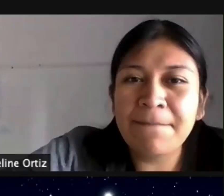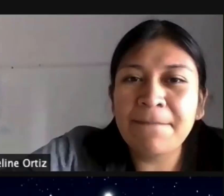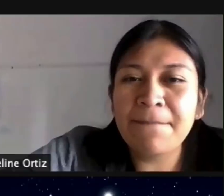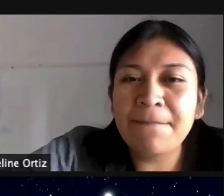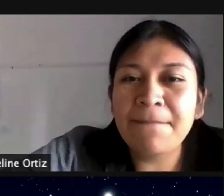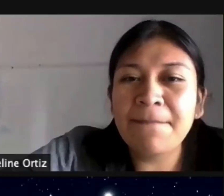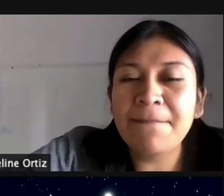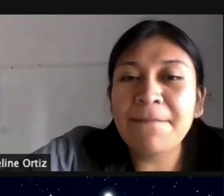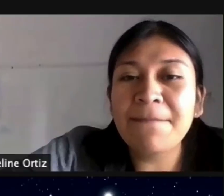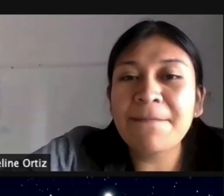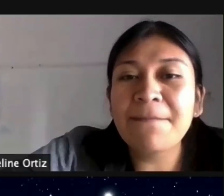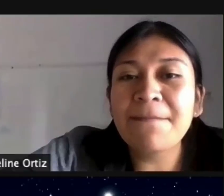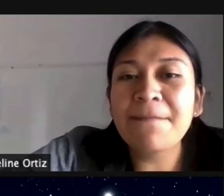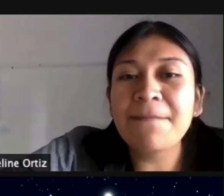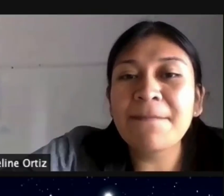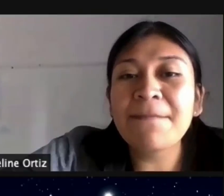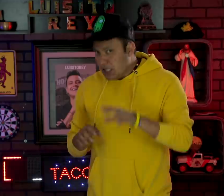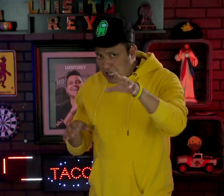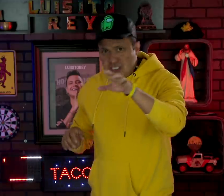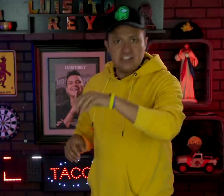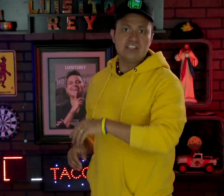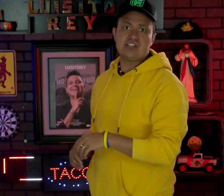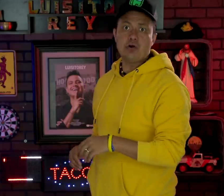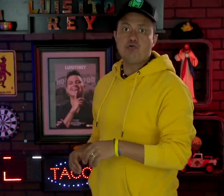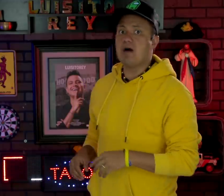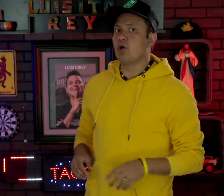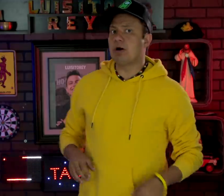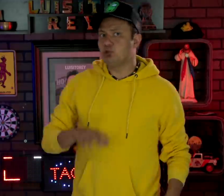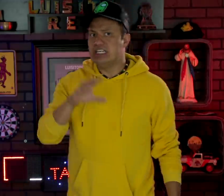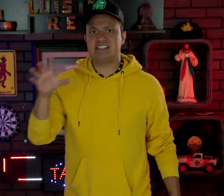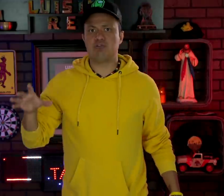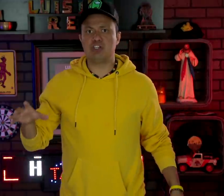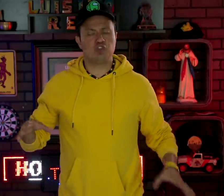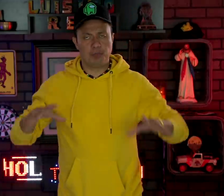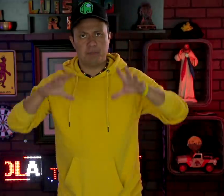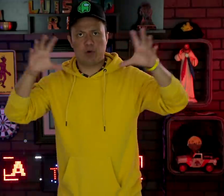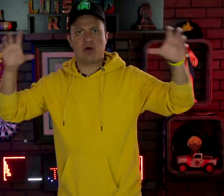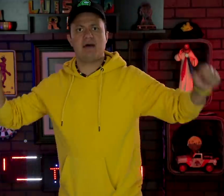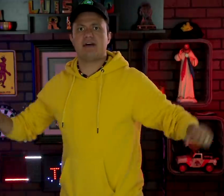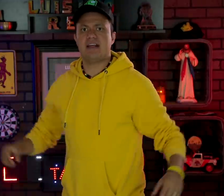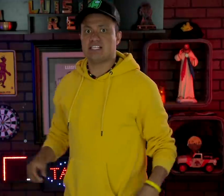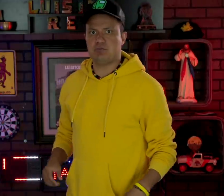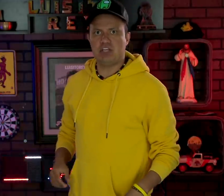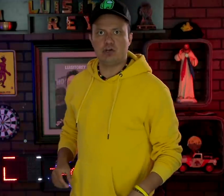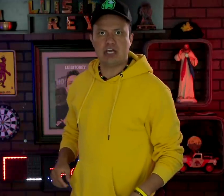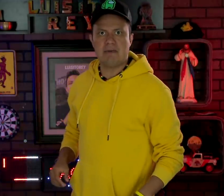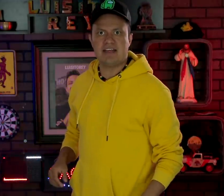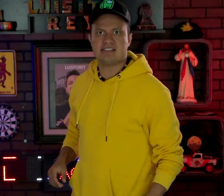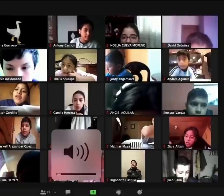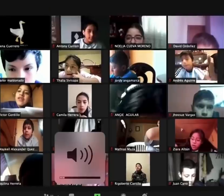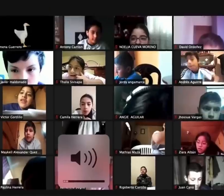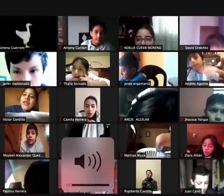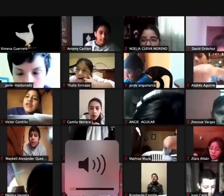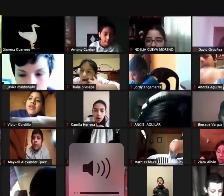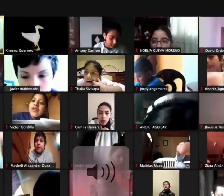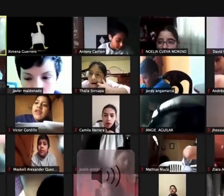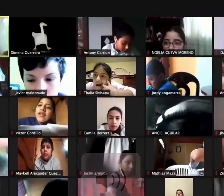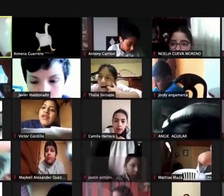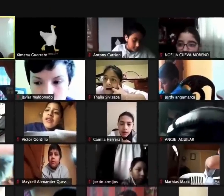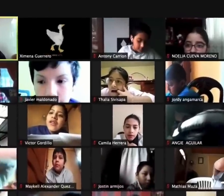soy virgen No te creo un sorete Le hiciste una broma utilizando el super programa de las videollamadas